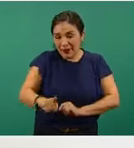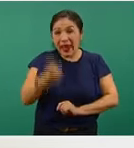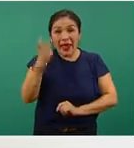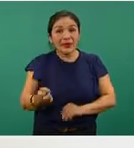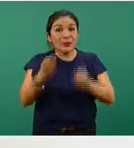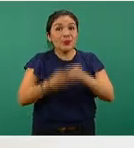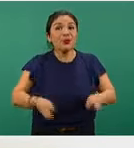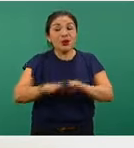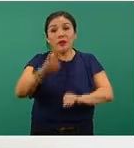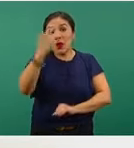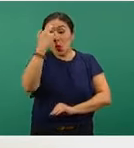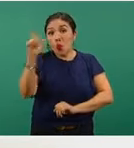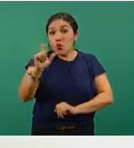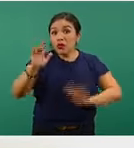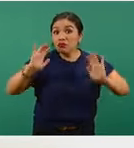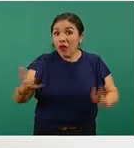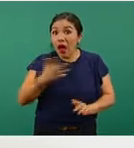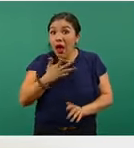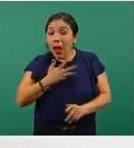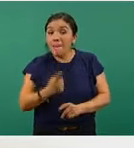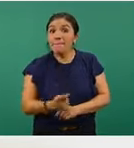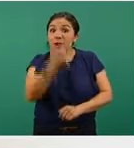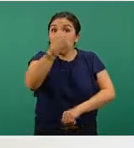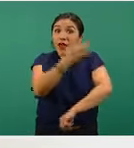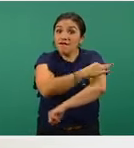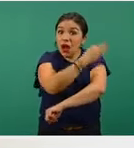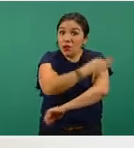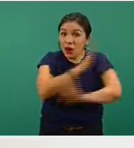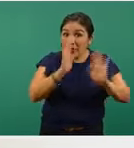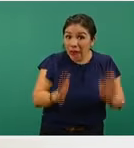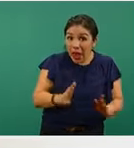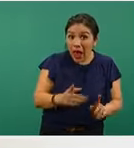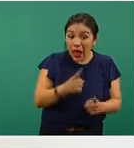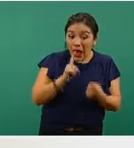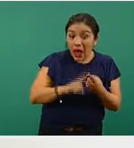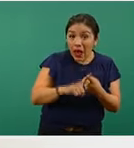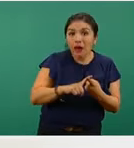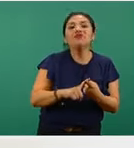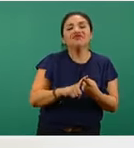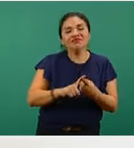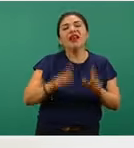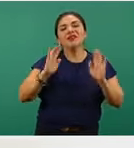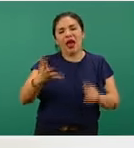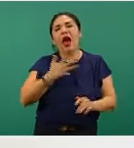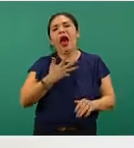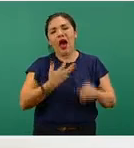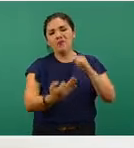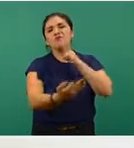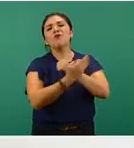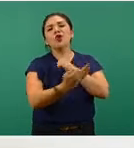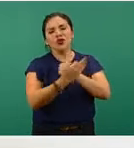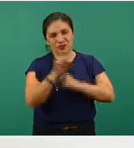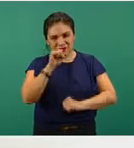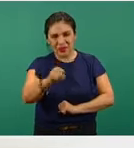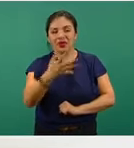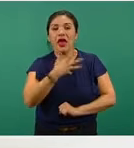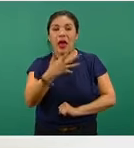importante recordar que cuando ya existe una primera dosis, ya se logra la mayor proporción de